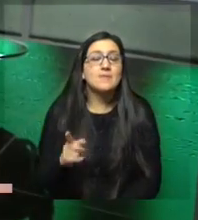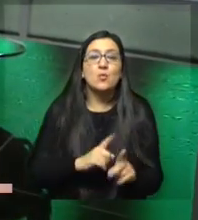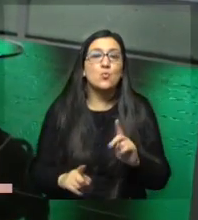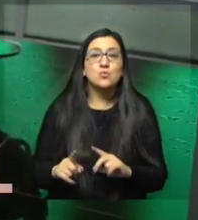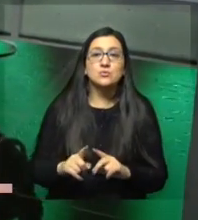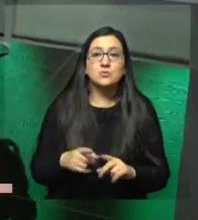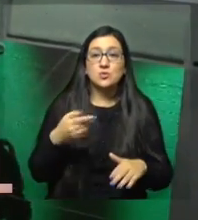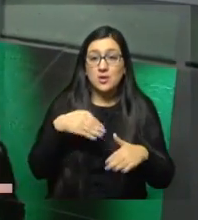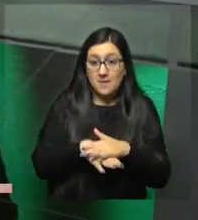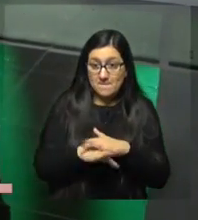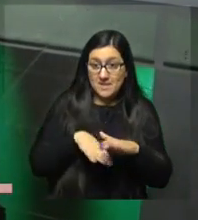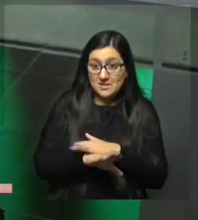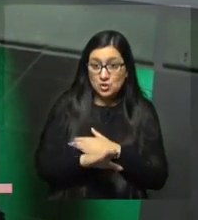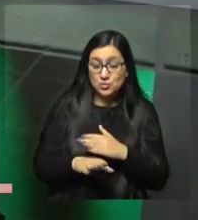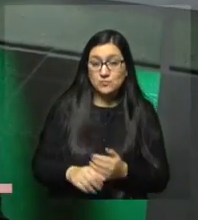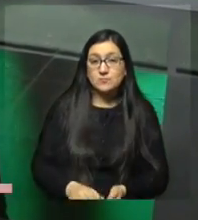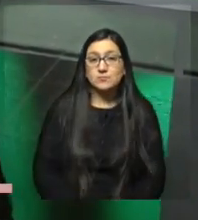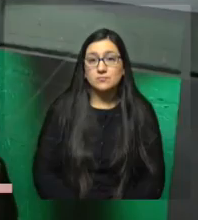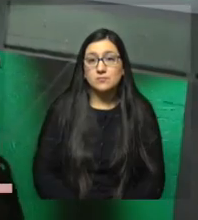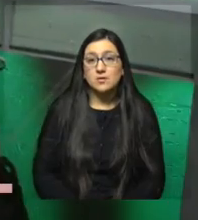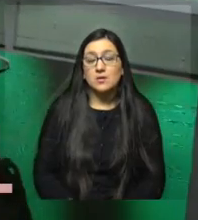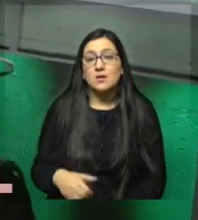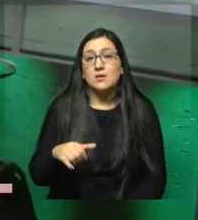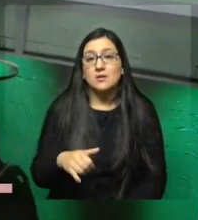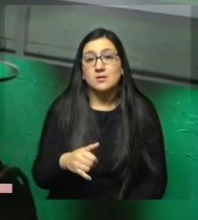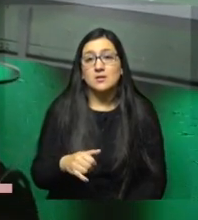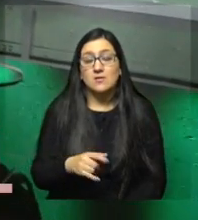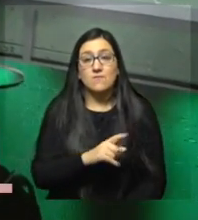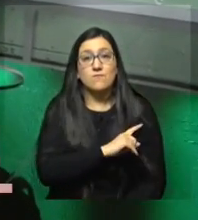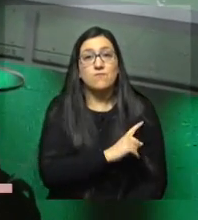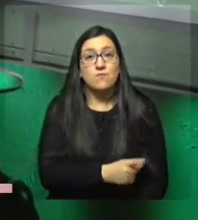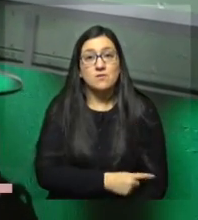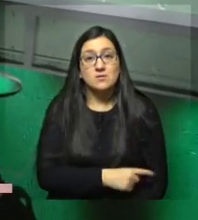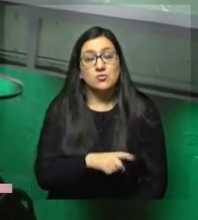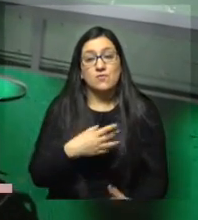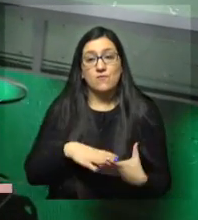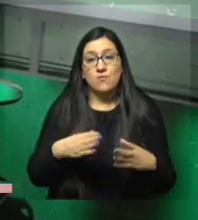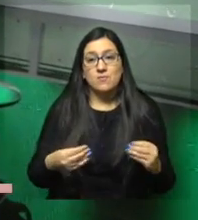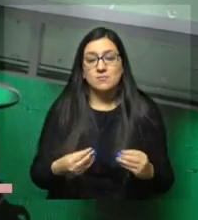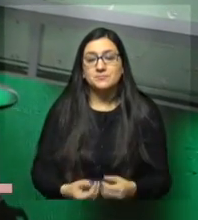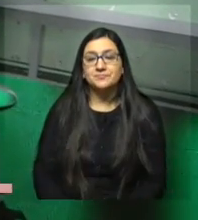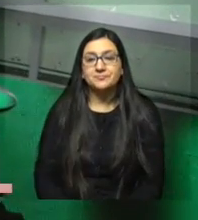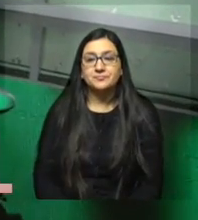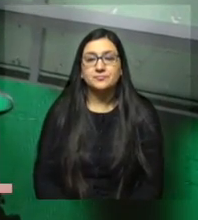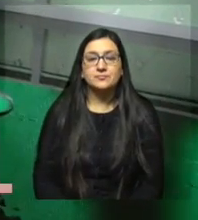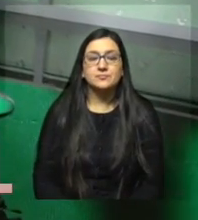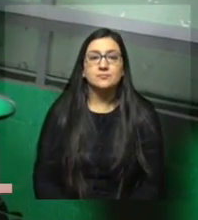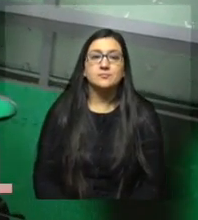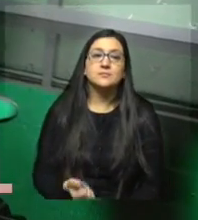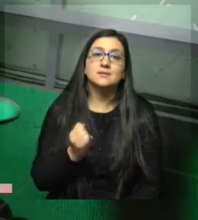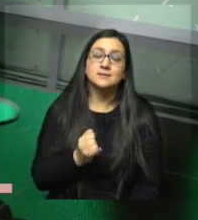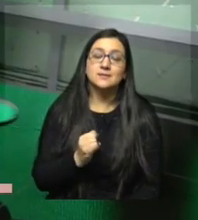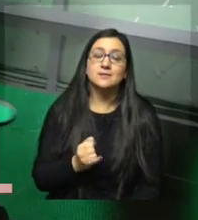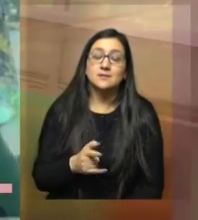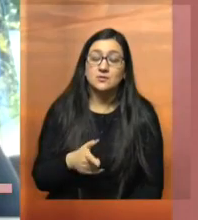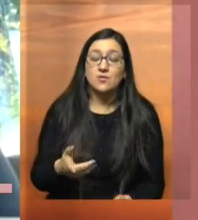medios impresos también, ¿no? Que tienen el fuerte en otro lado. ¿Cómo lo ves ahí? Sí, esa es una tendencia.